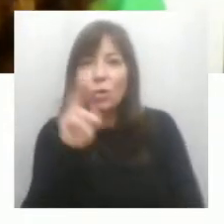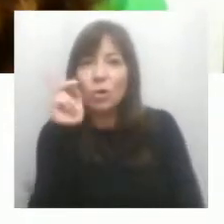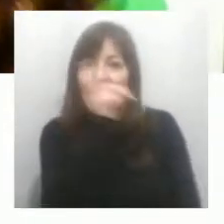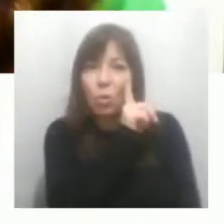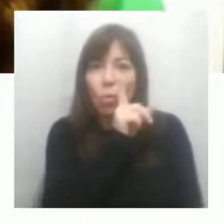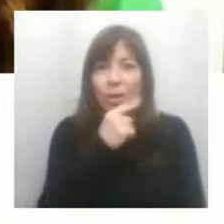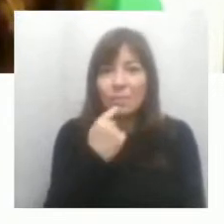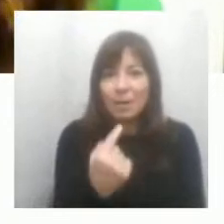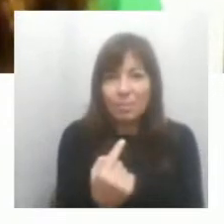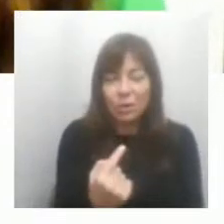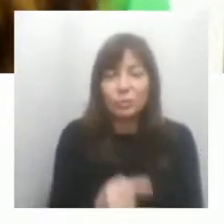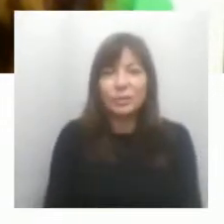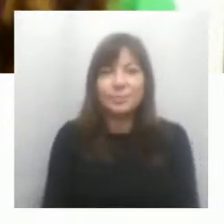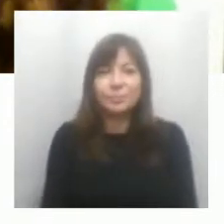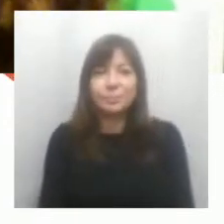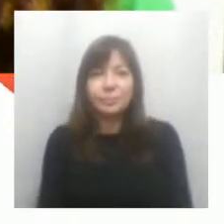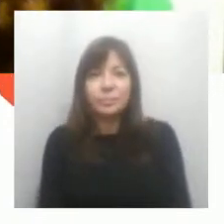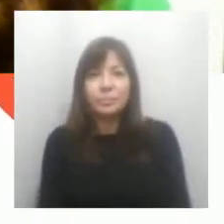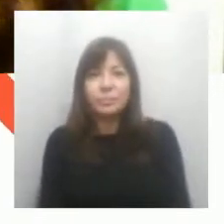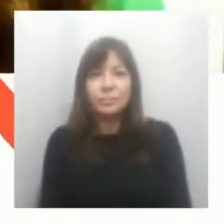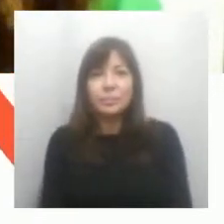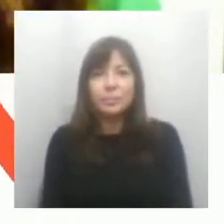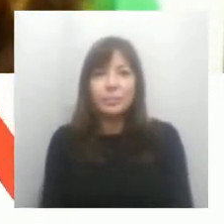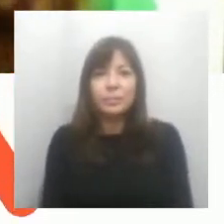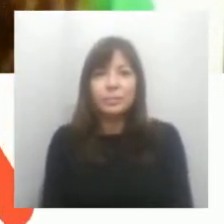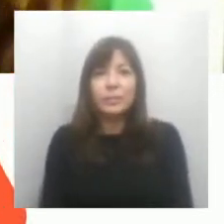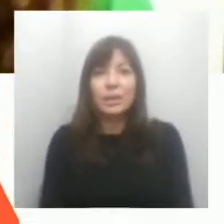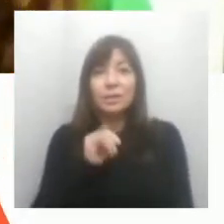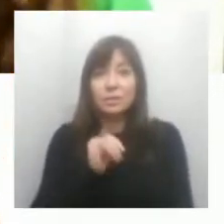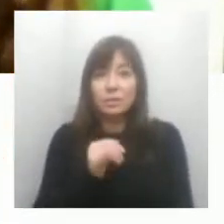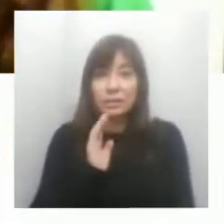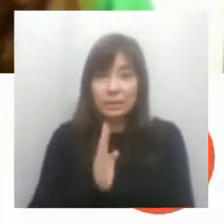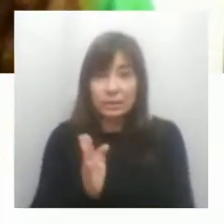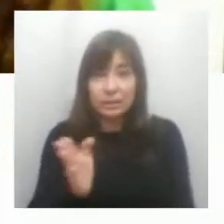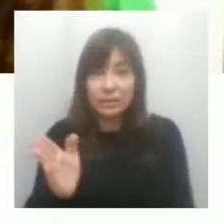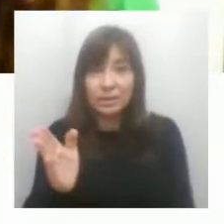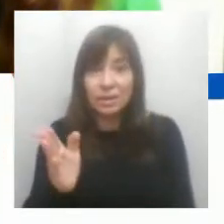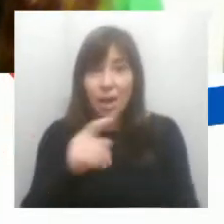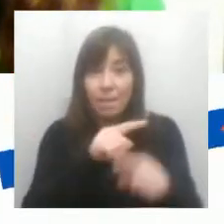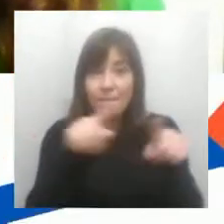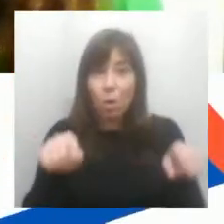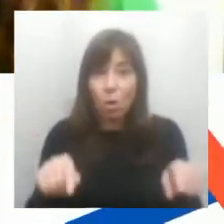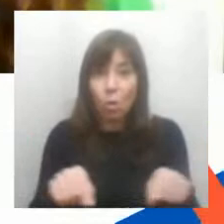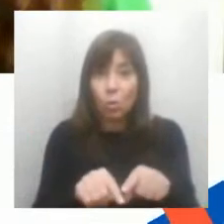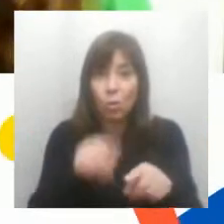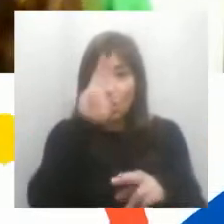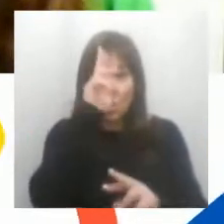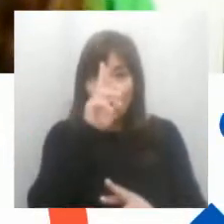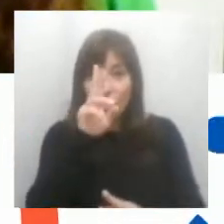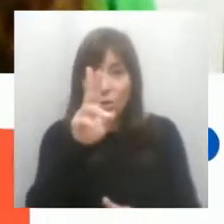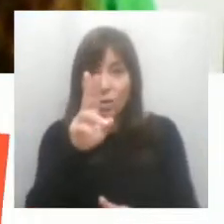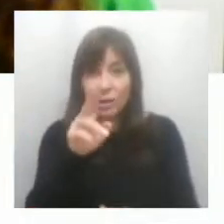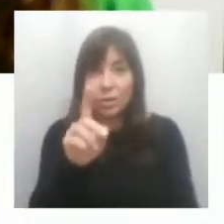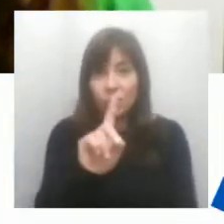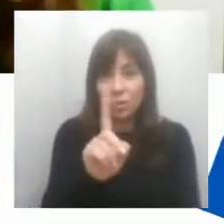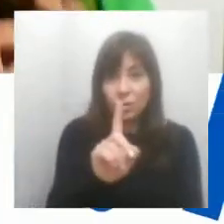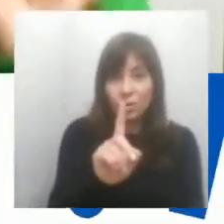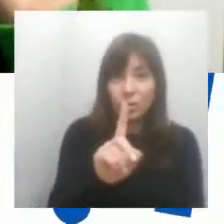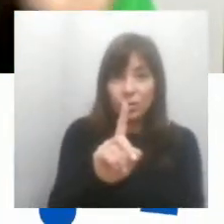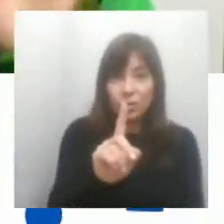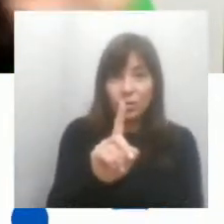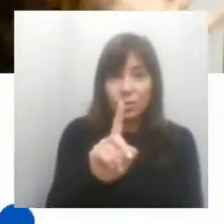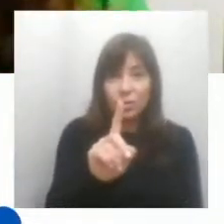viendo acá en el chat. Preguntan si sigue el módulo de los olores. Ese módulo ya no está funcionando, pero...